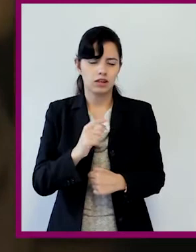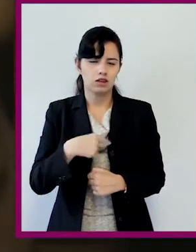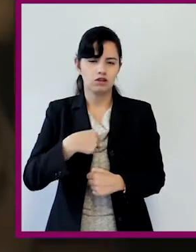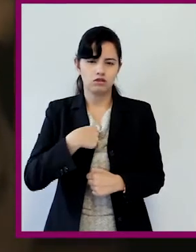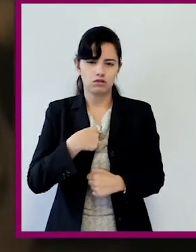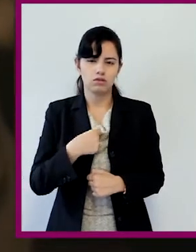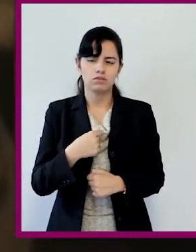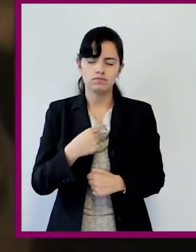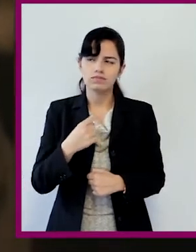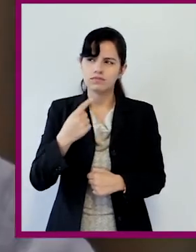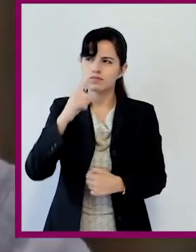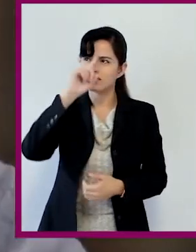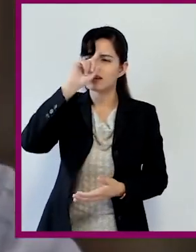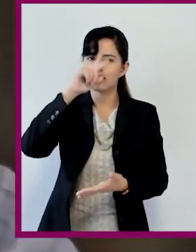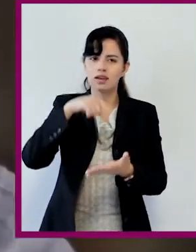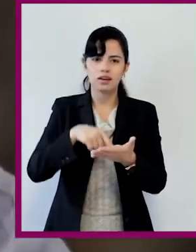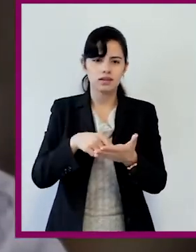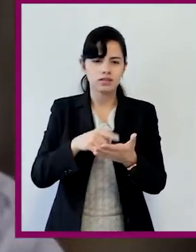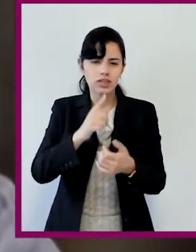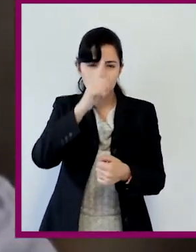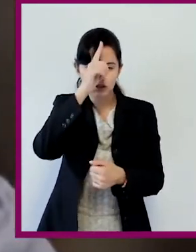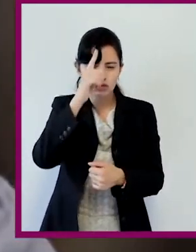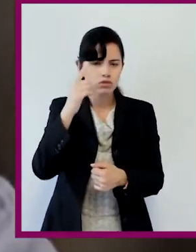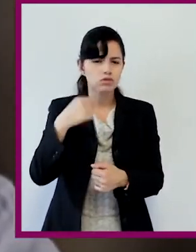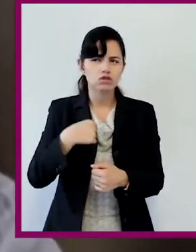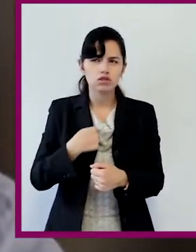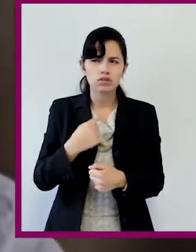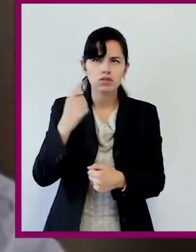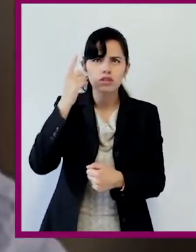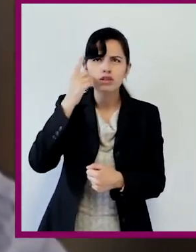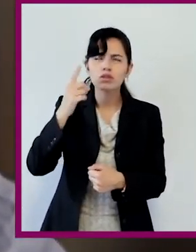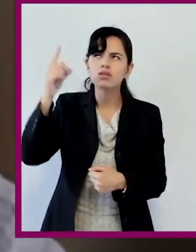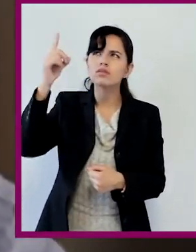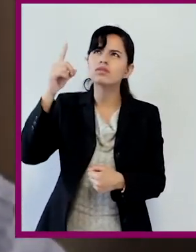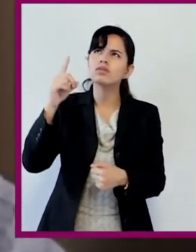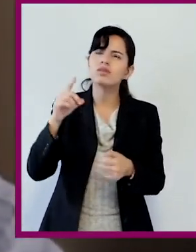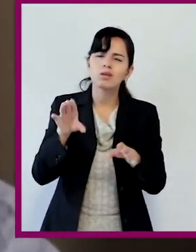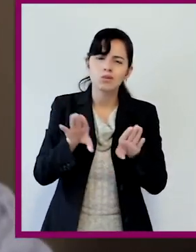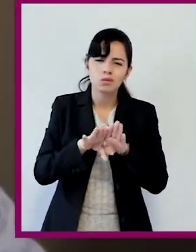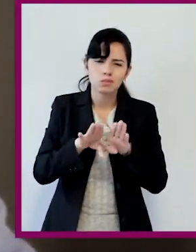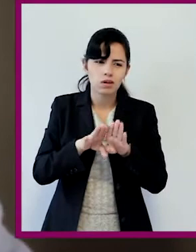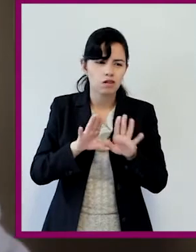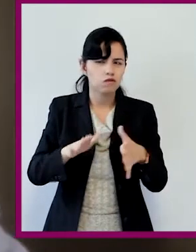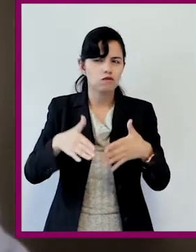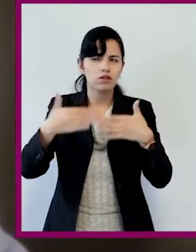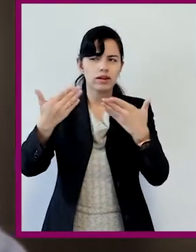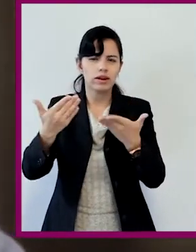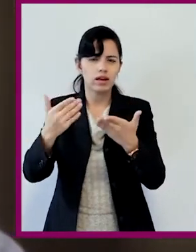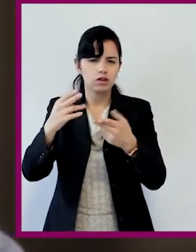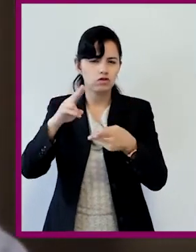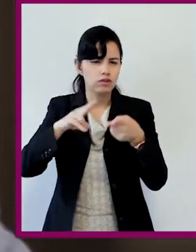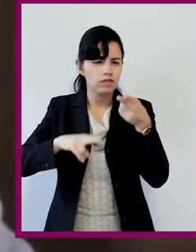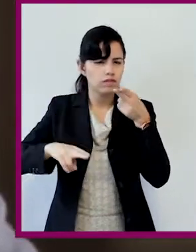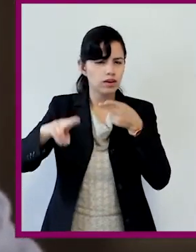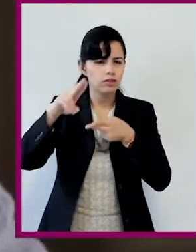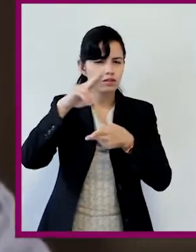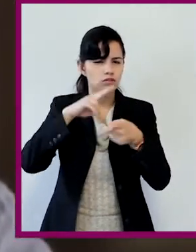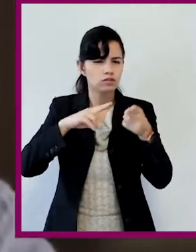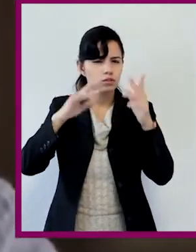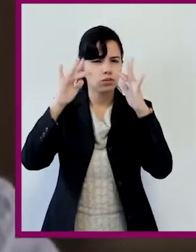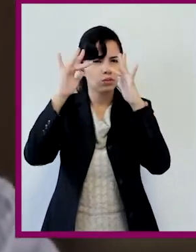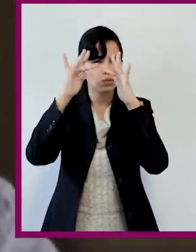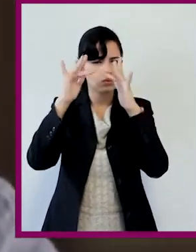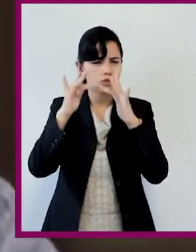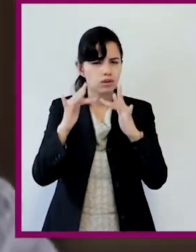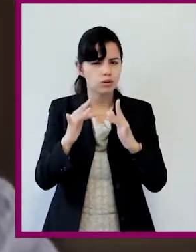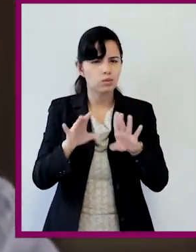de darte cuenta qué tanto estás tú en contacto con el resto del universo, más que algo